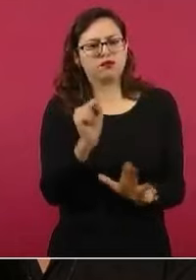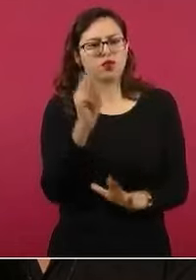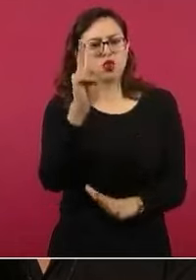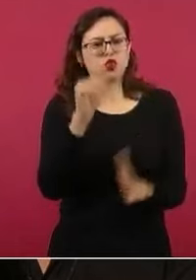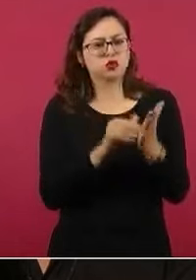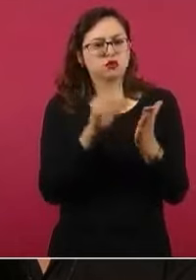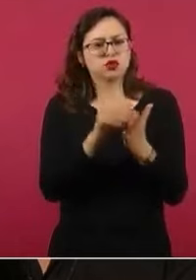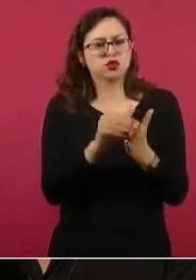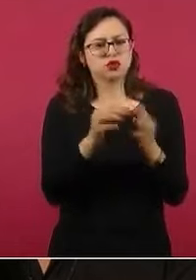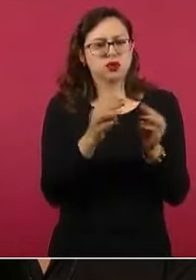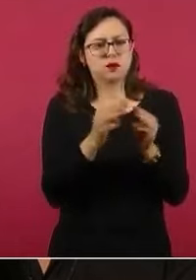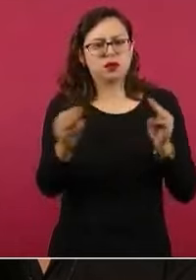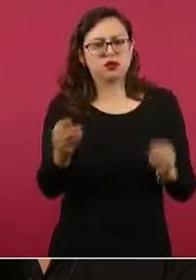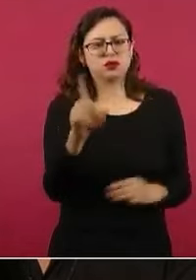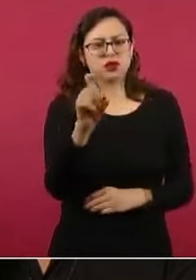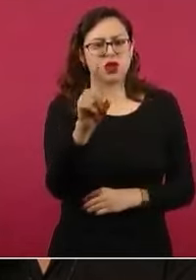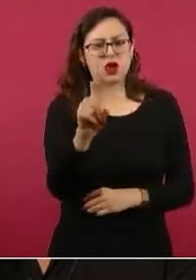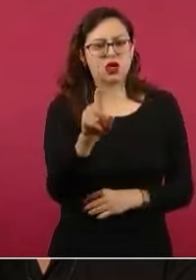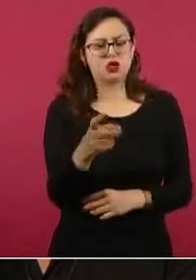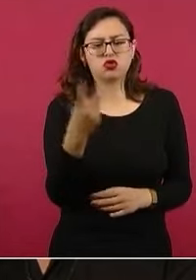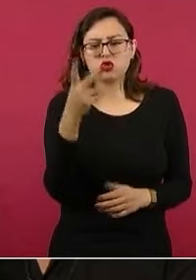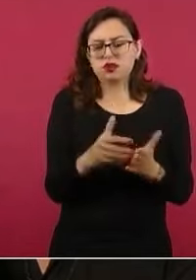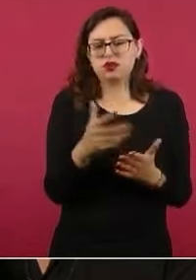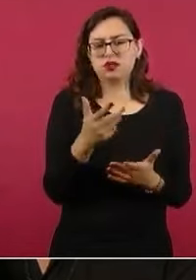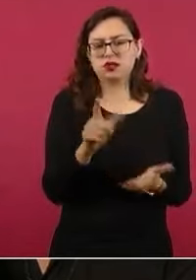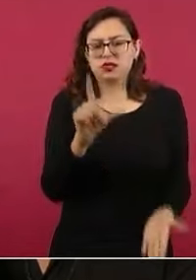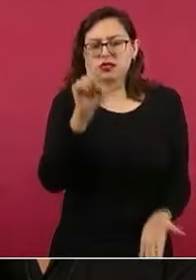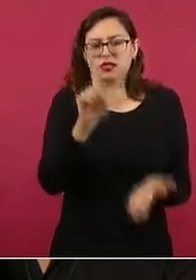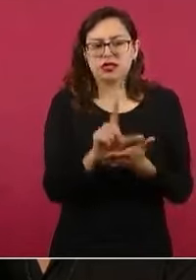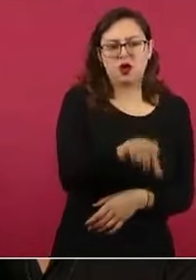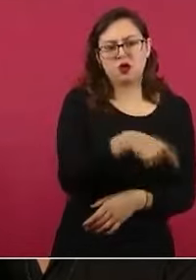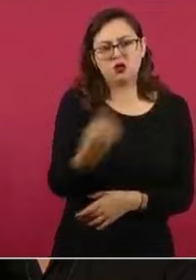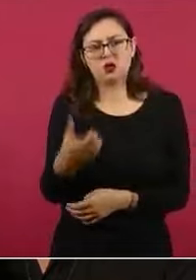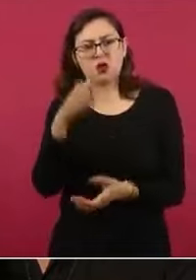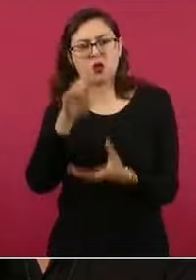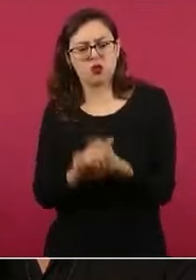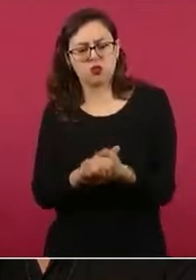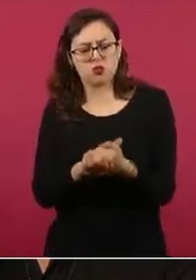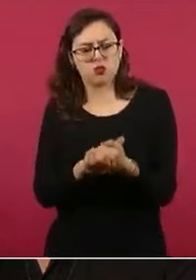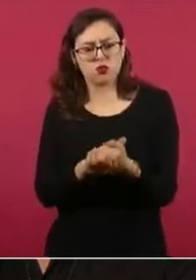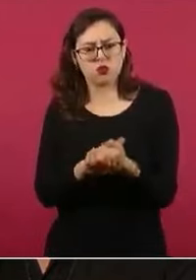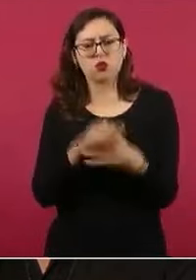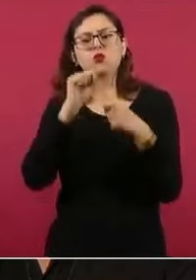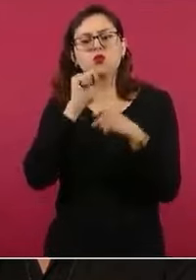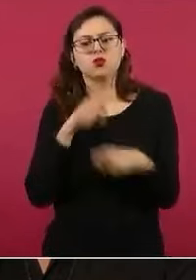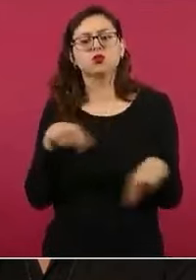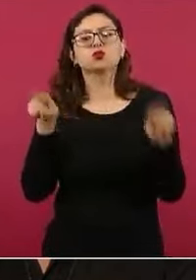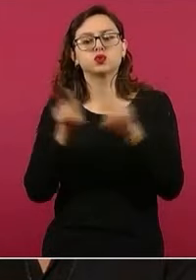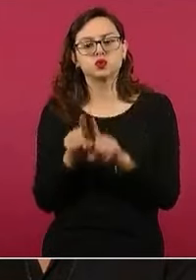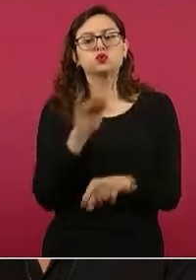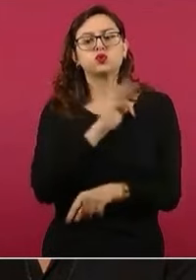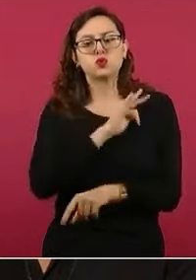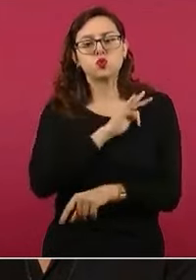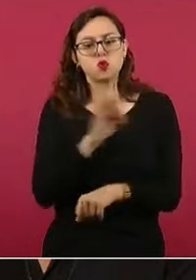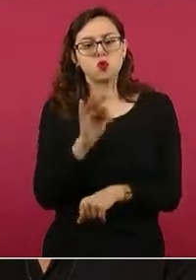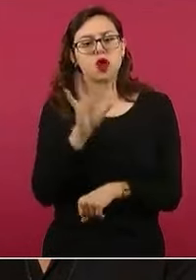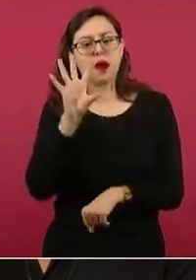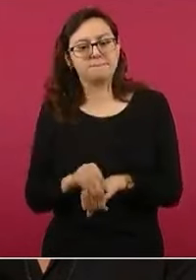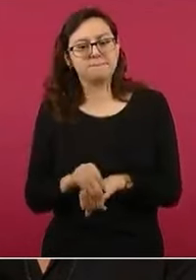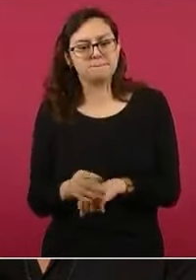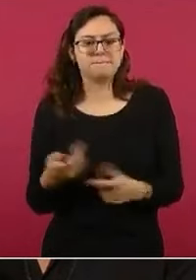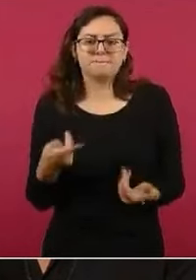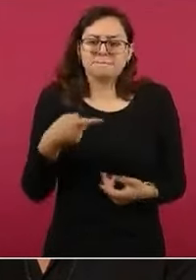2 millones de metros cúbicos de agua, 2,000 millones de litros. Y su esposo también tiene concesiones. Lo curioso es que